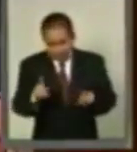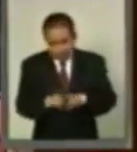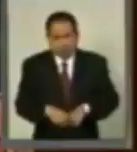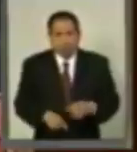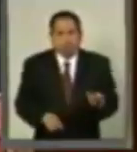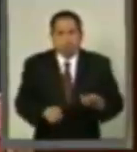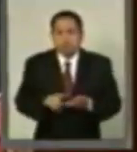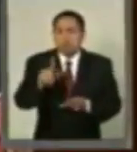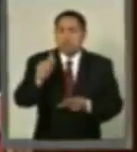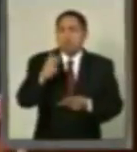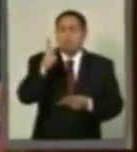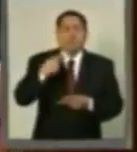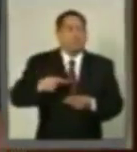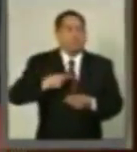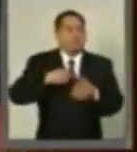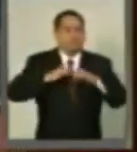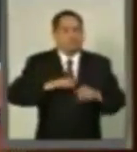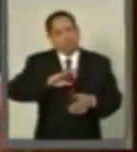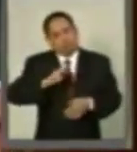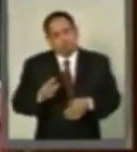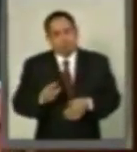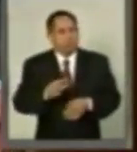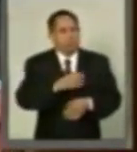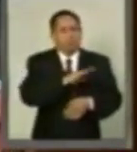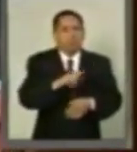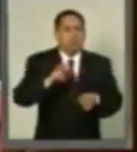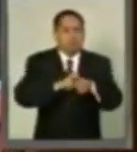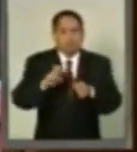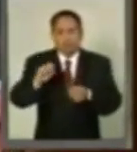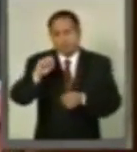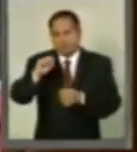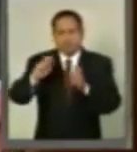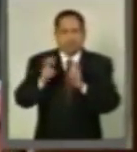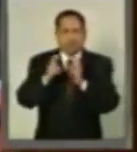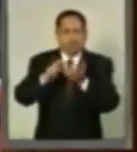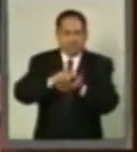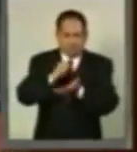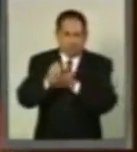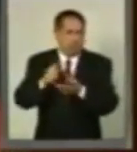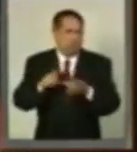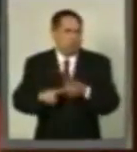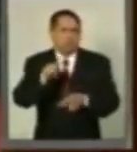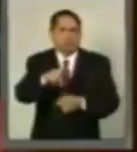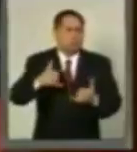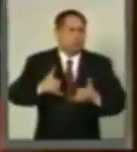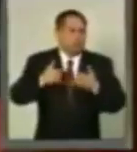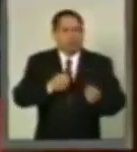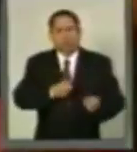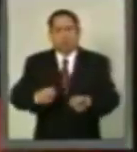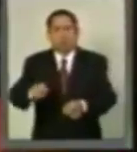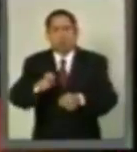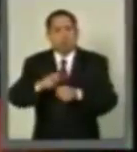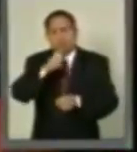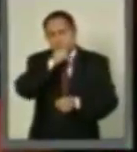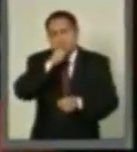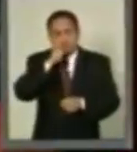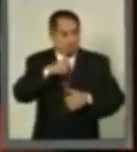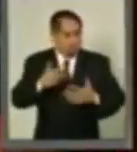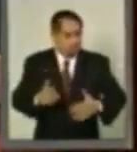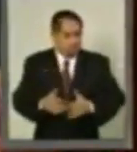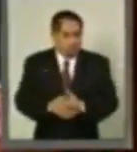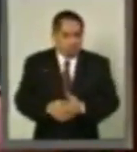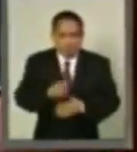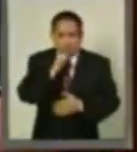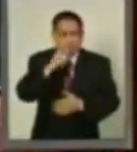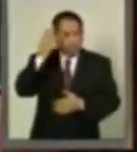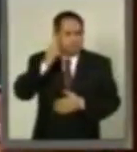los 72 cadáveres en San Fernando, Tamaulipas, o los 17 jóvenes asesinados en Ciudad Juárez, donde además se